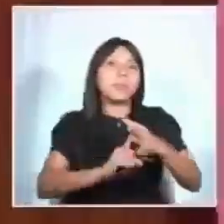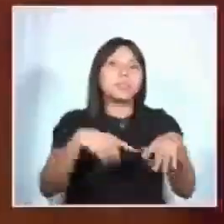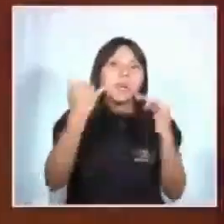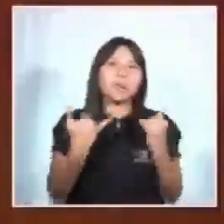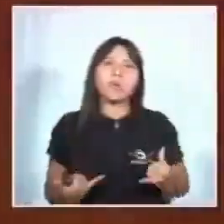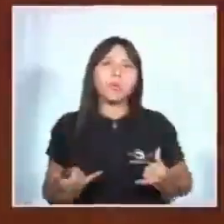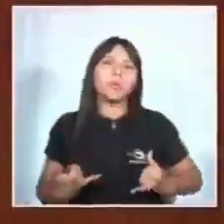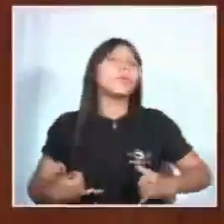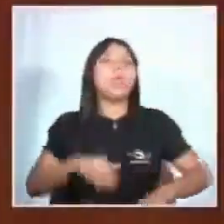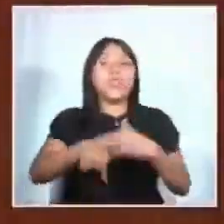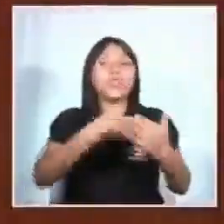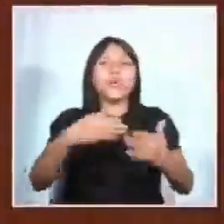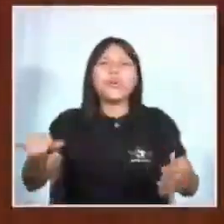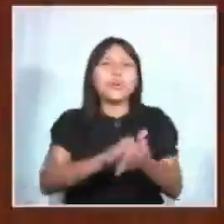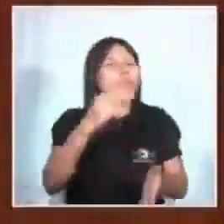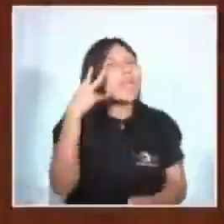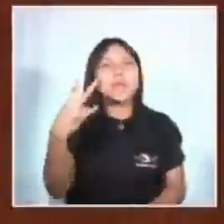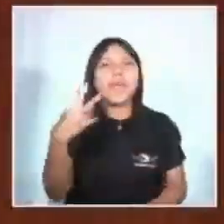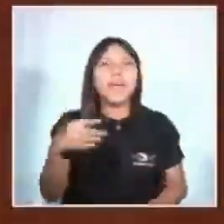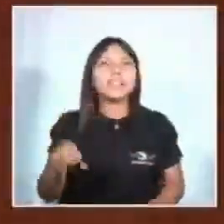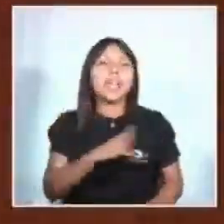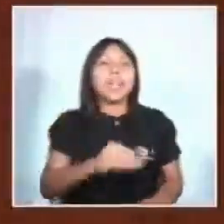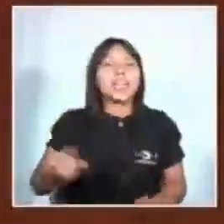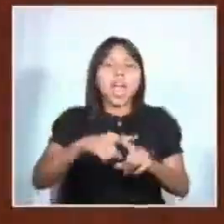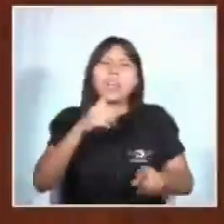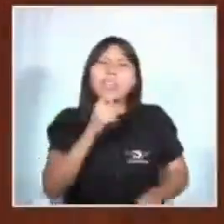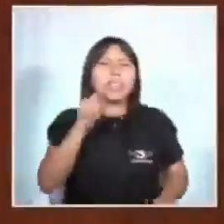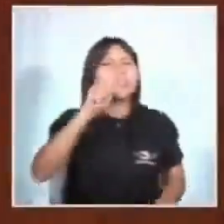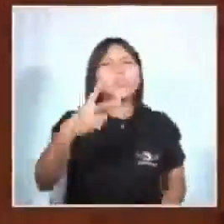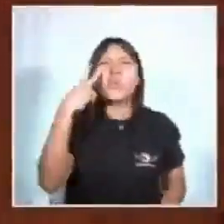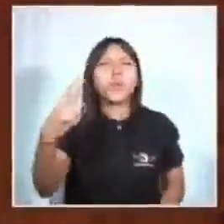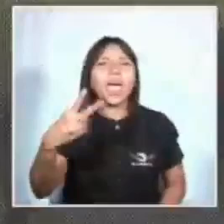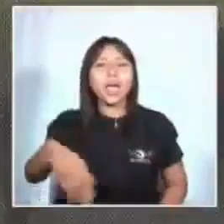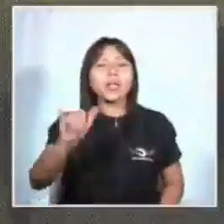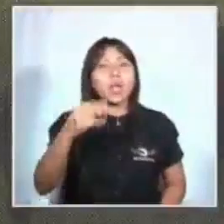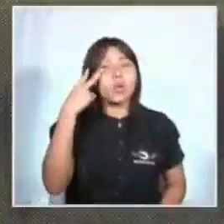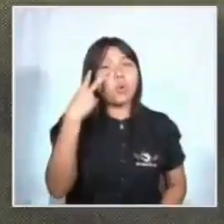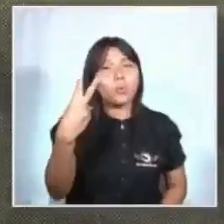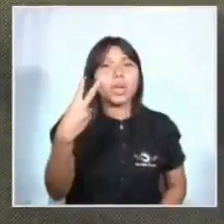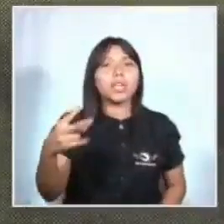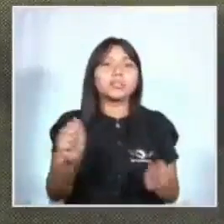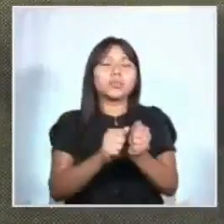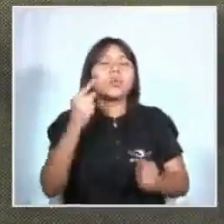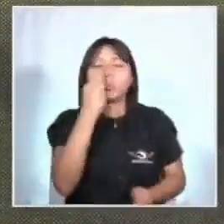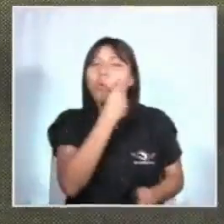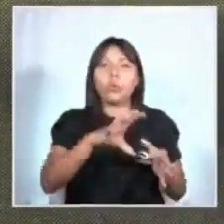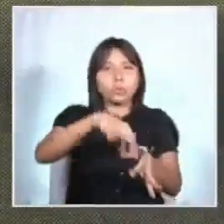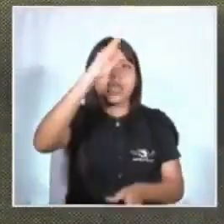momento, todo lo que veas y a quienes tú veas, los vas a ver con los ojos de